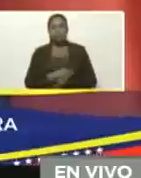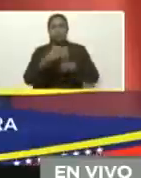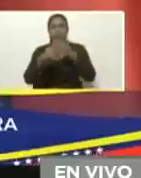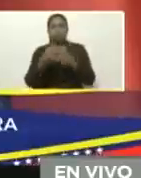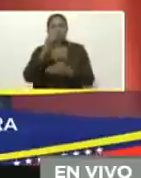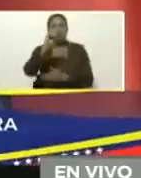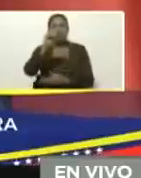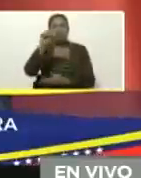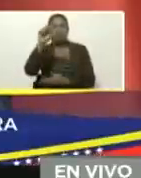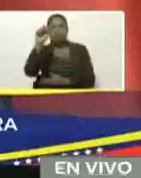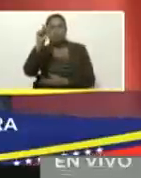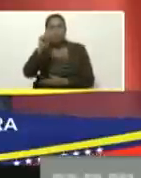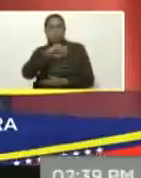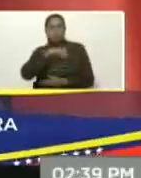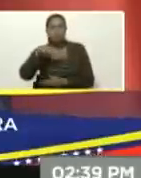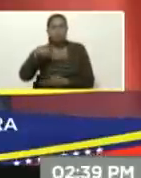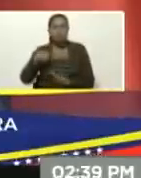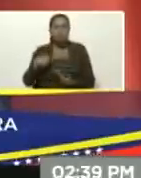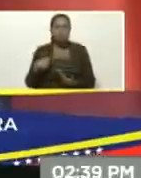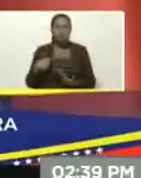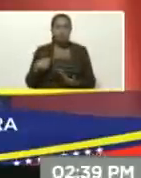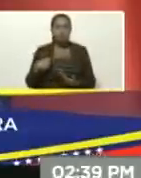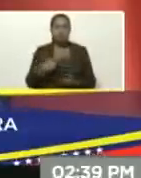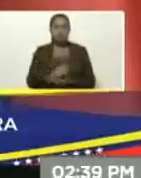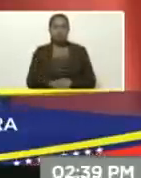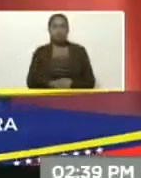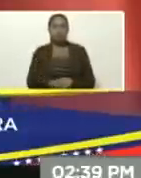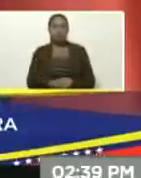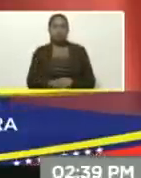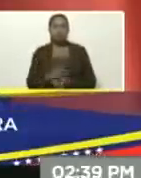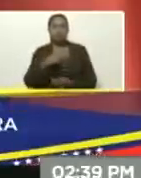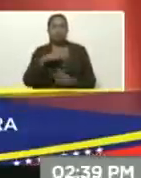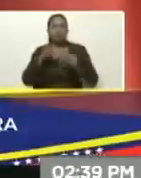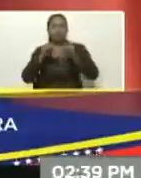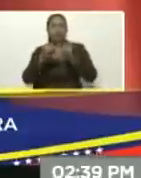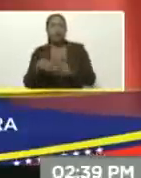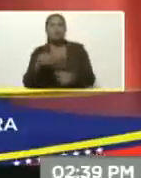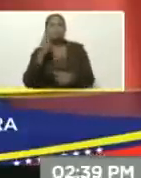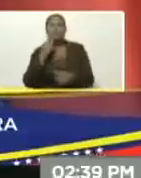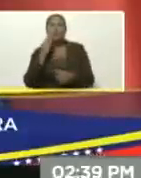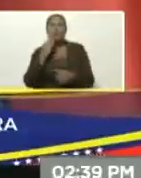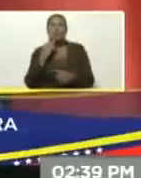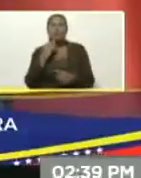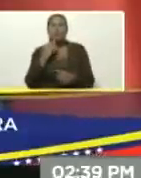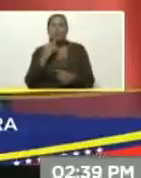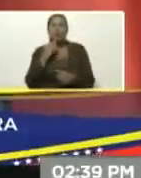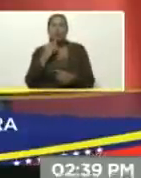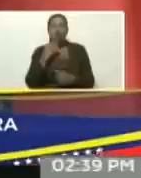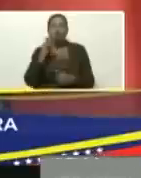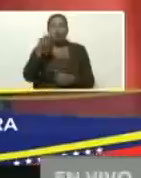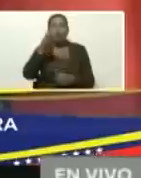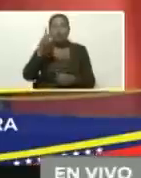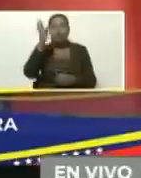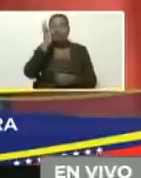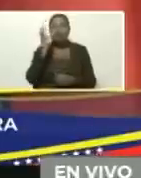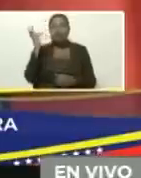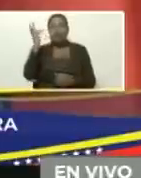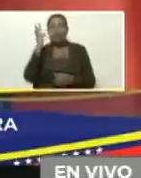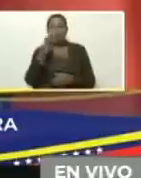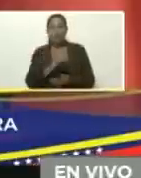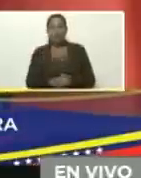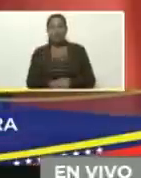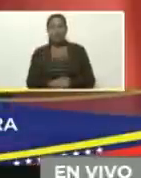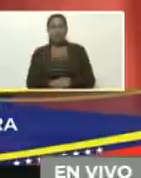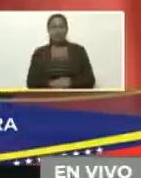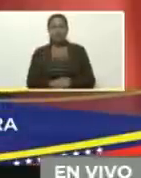OTAN, nosotros hemos tenido experiencia con Grecia, con Francia, y